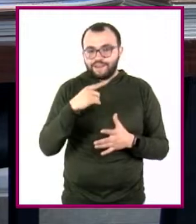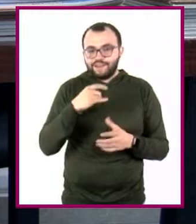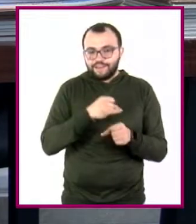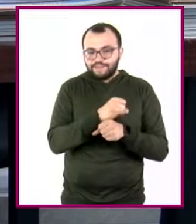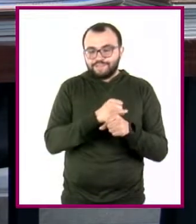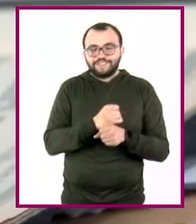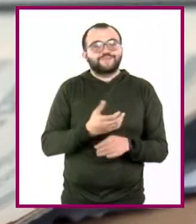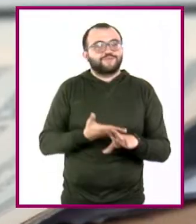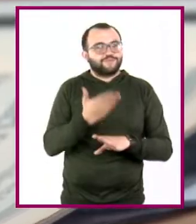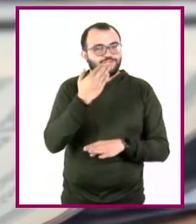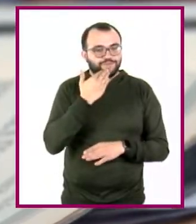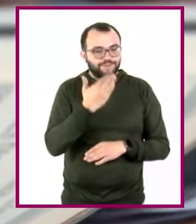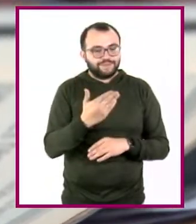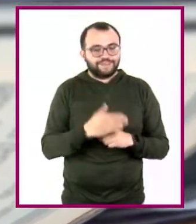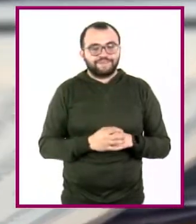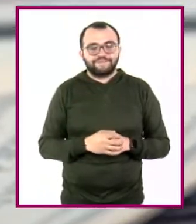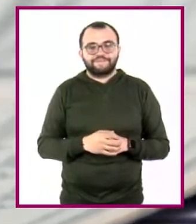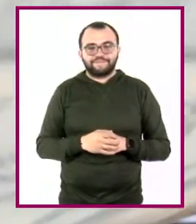Muy bien.